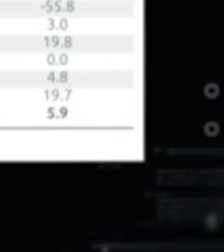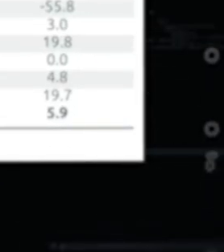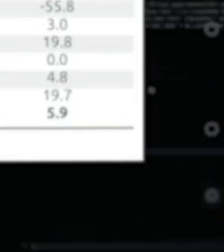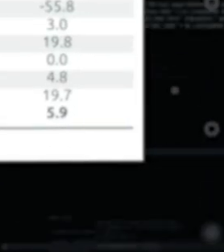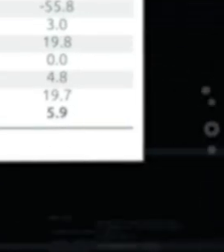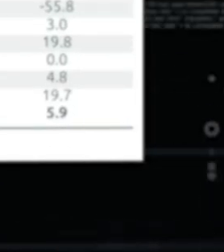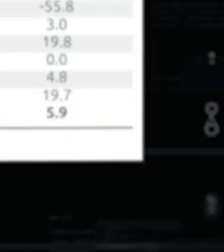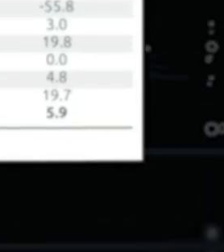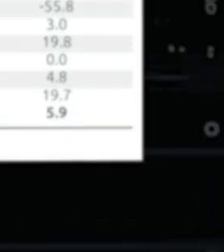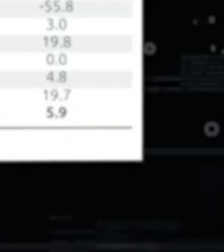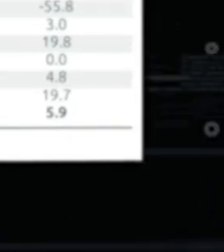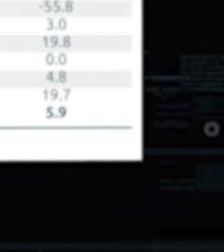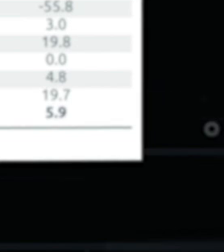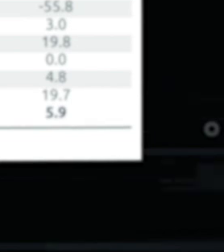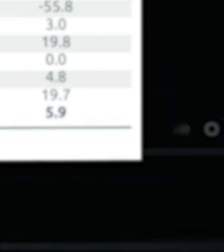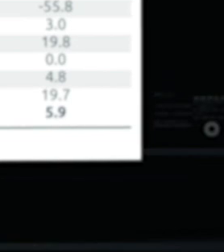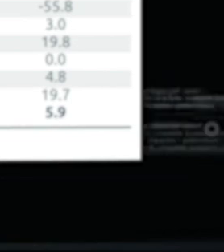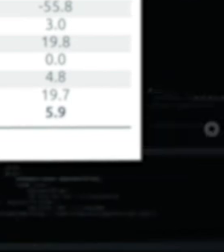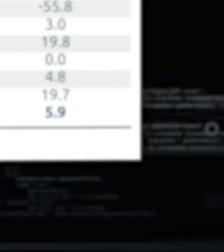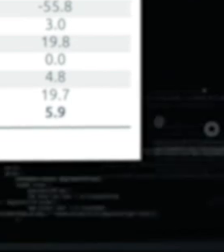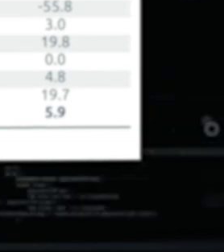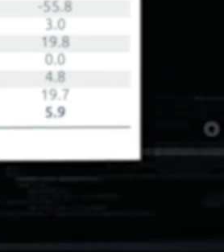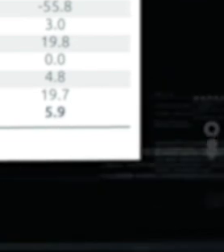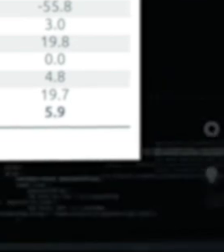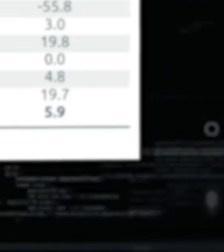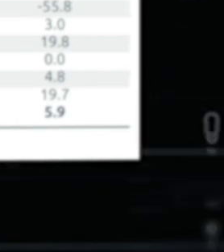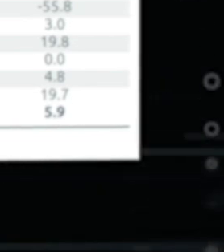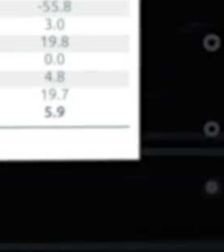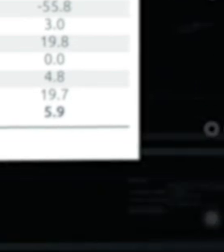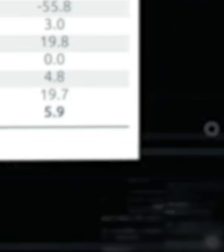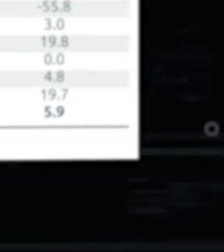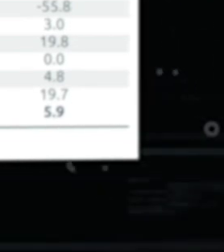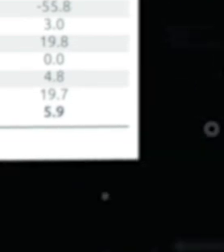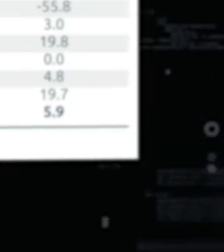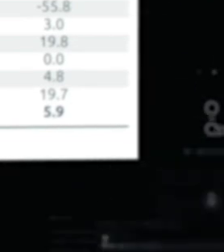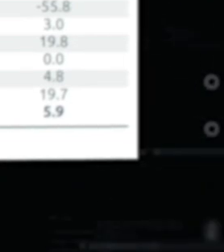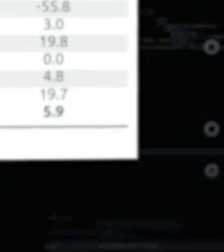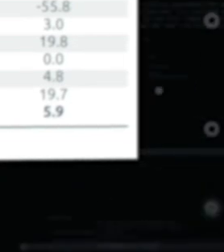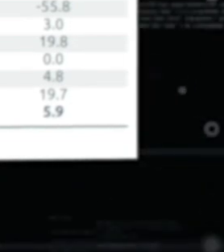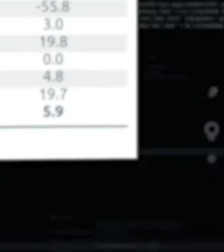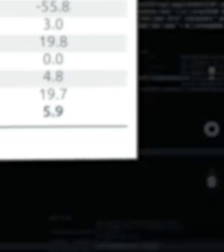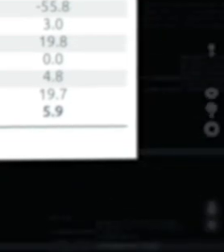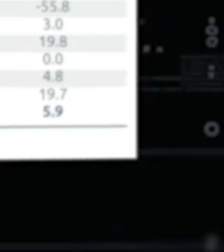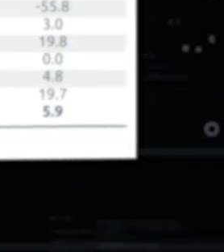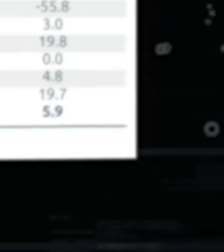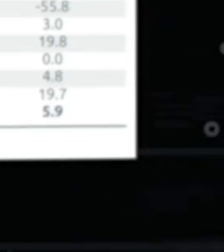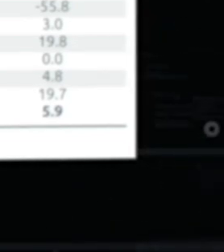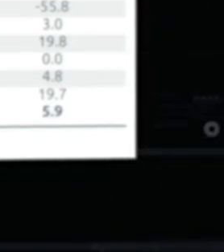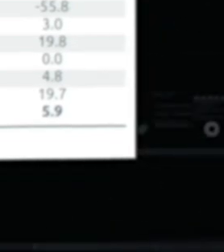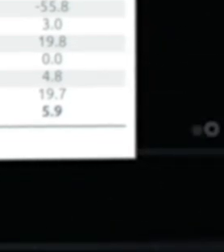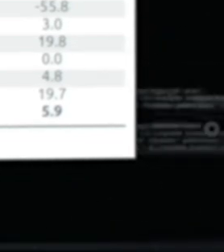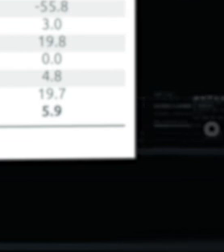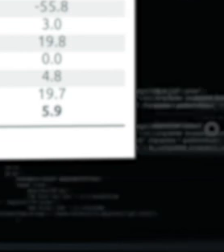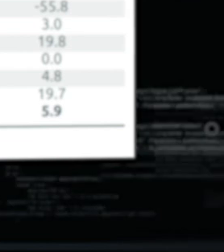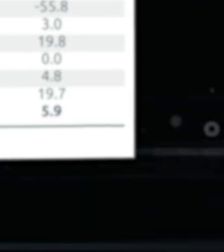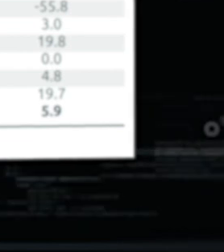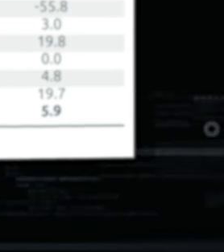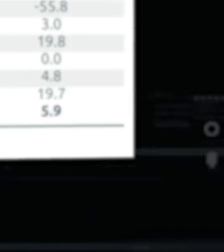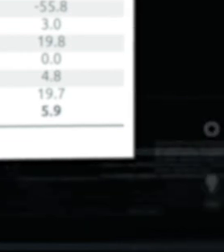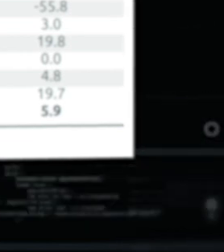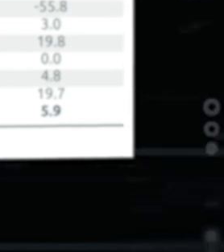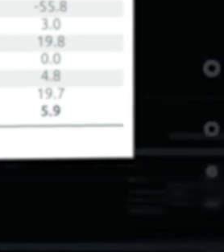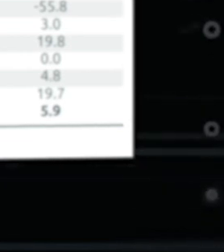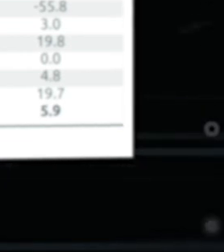conforman 457 mil millones del IMSS, 76 mil millones del ISSSTE, 19 mil millones de Pemex, 96